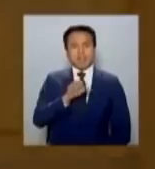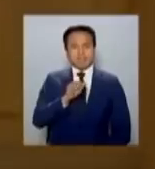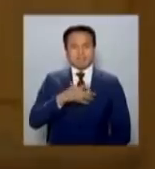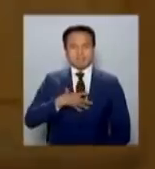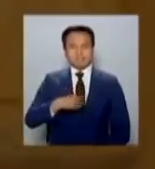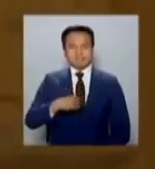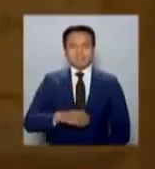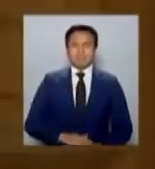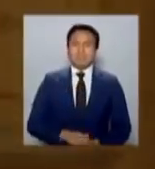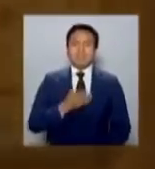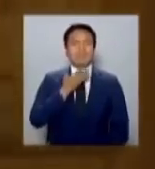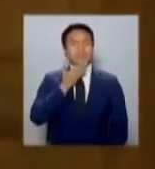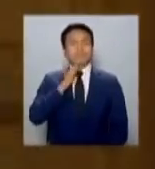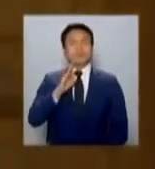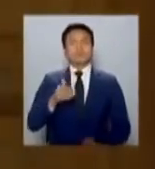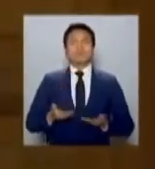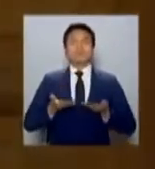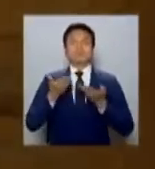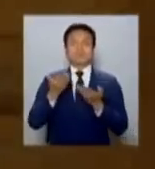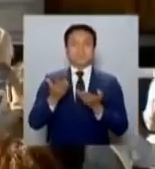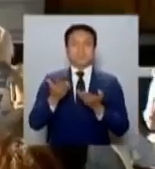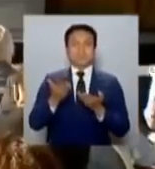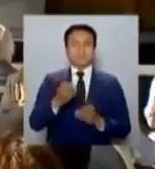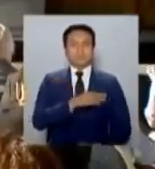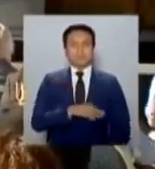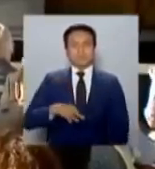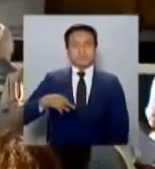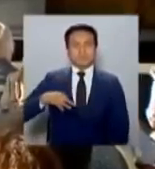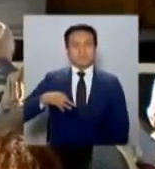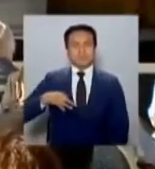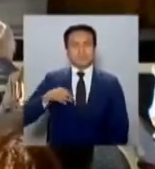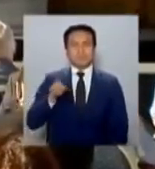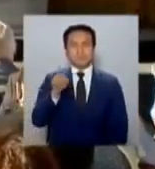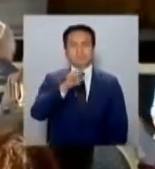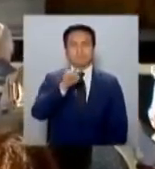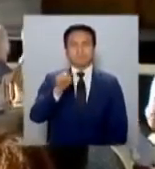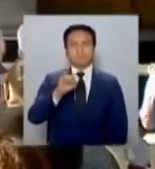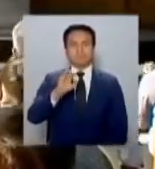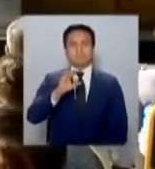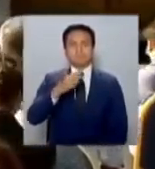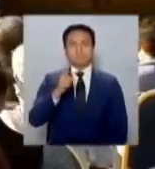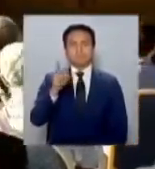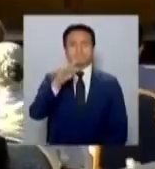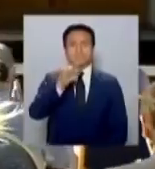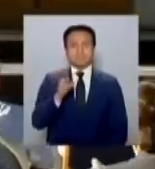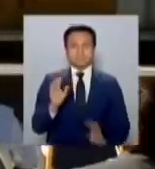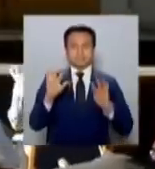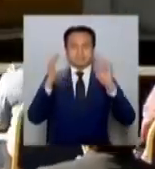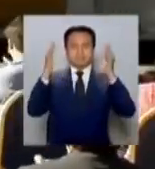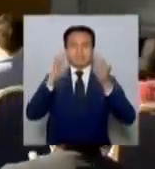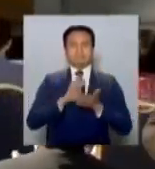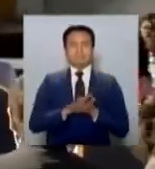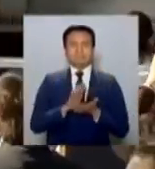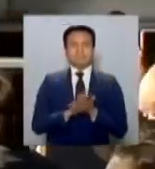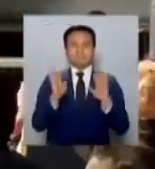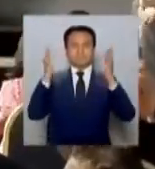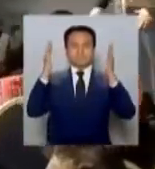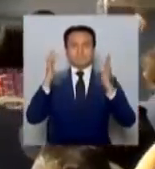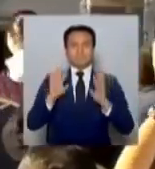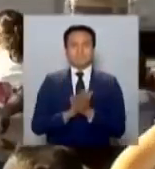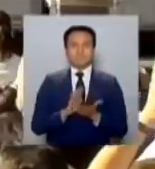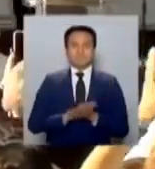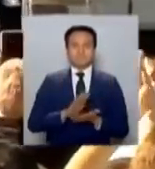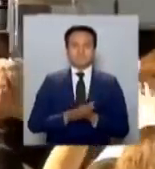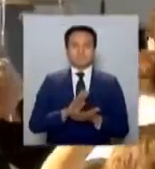especie de ¿cuál es la palabra? De un ajuste, un ajuste en el discurso que yo creo que es